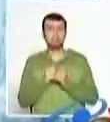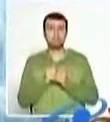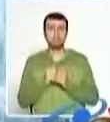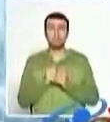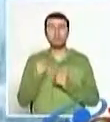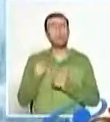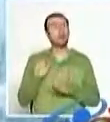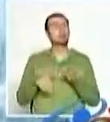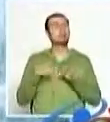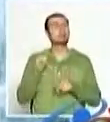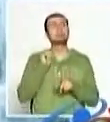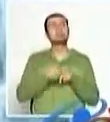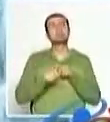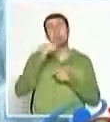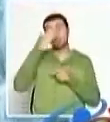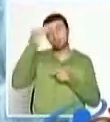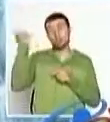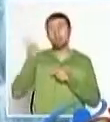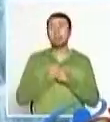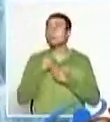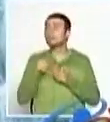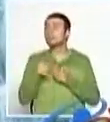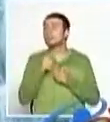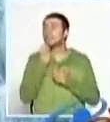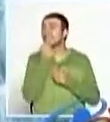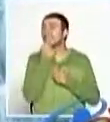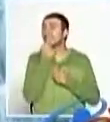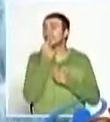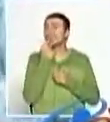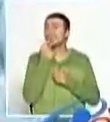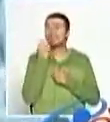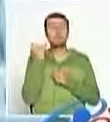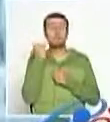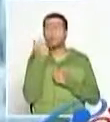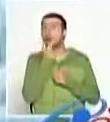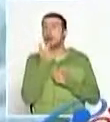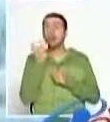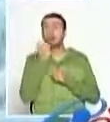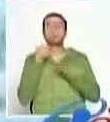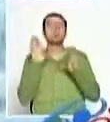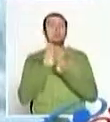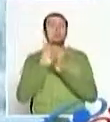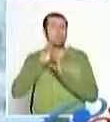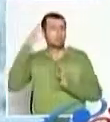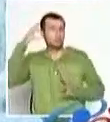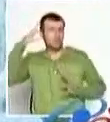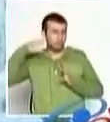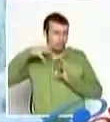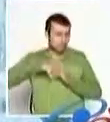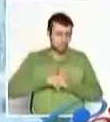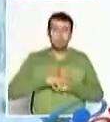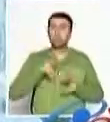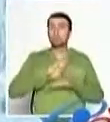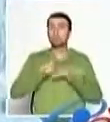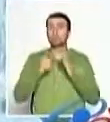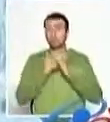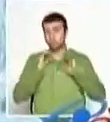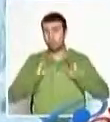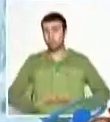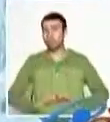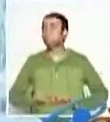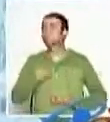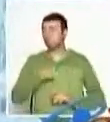olvidó que esos dientes y que esa boca está relacionada con todo el organismo, porque eso es lo que hacemos nosotros en odontología